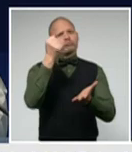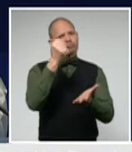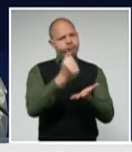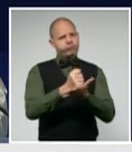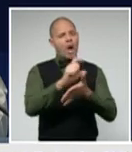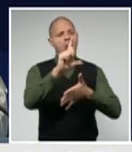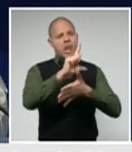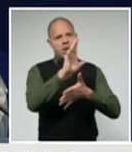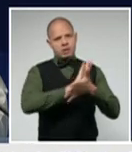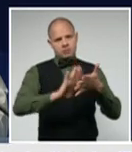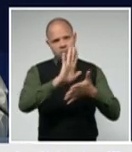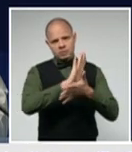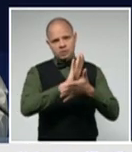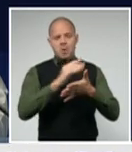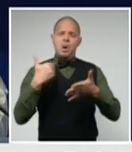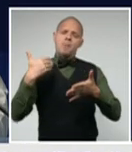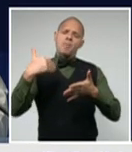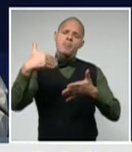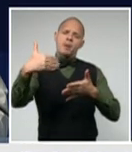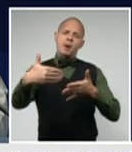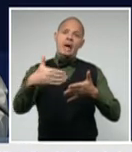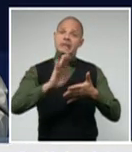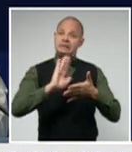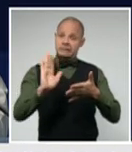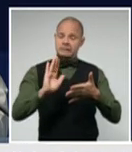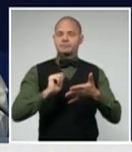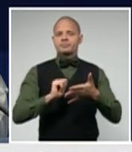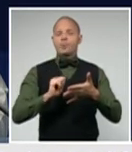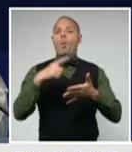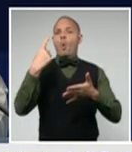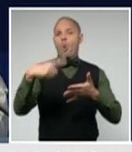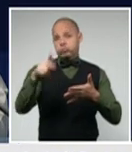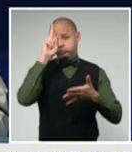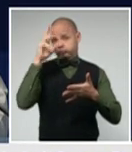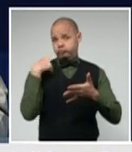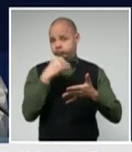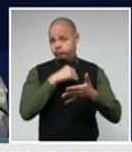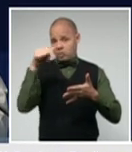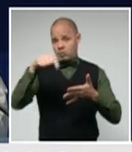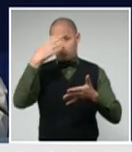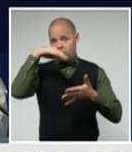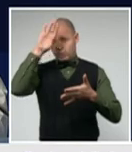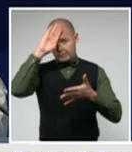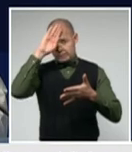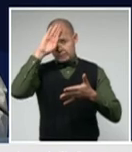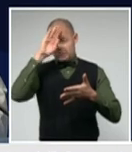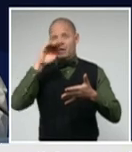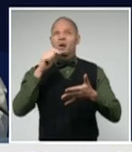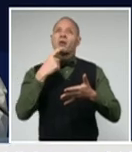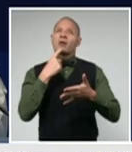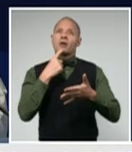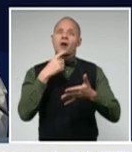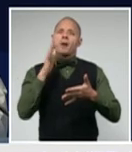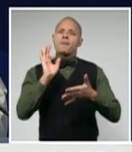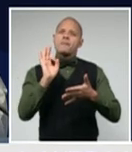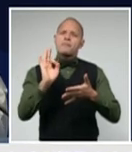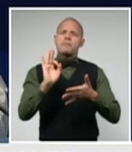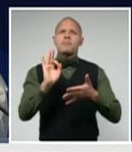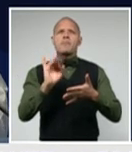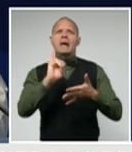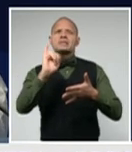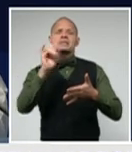dental cubano, el doctor Antonio Recasén Garrido, en sesión celebrada el 6 de febrero de